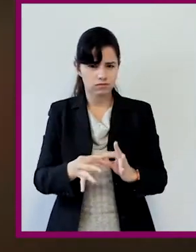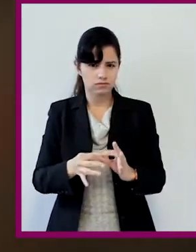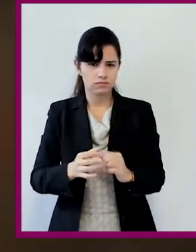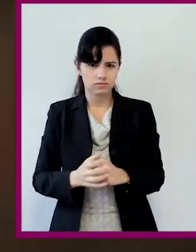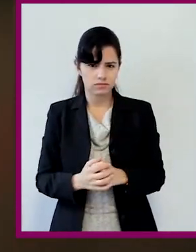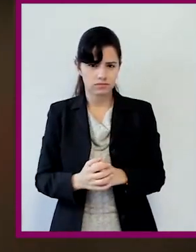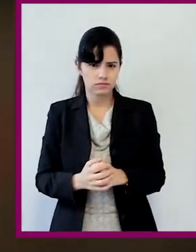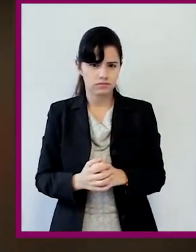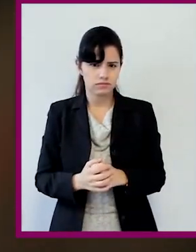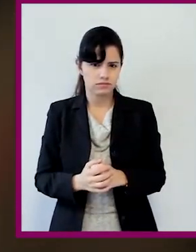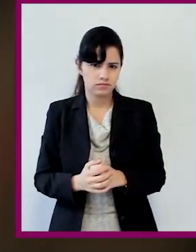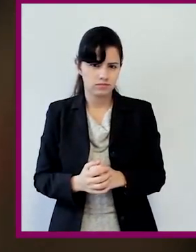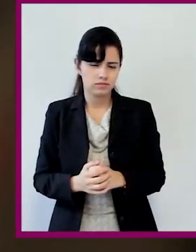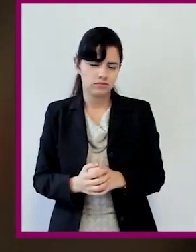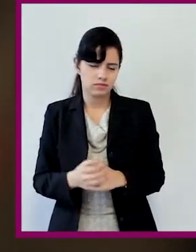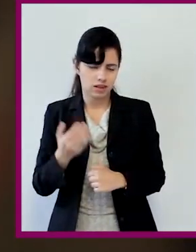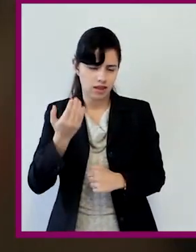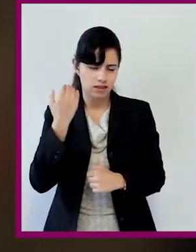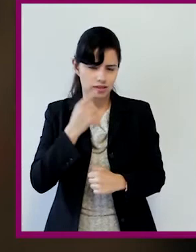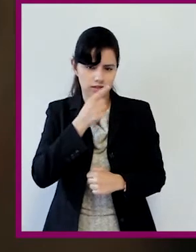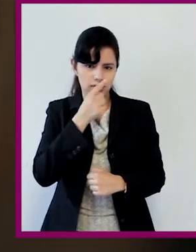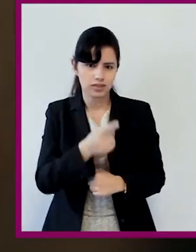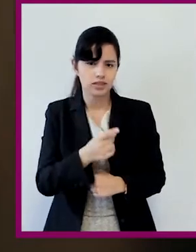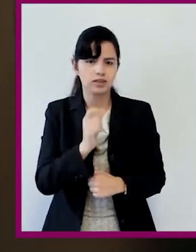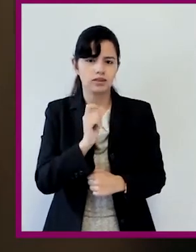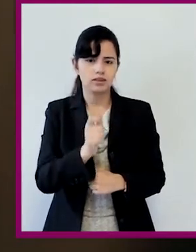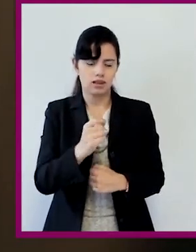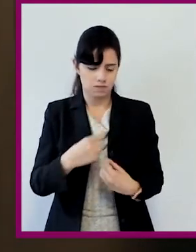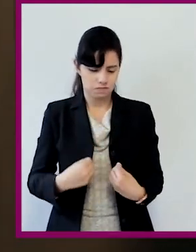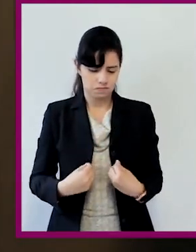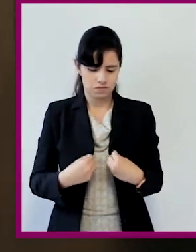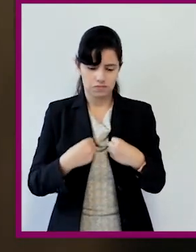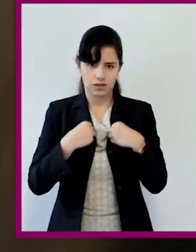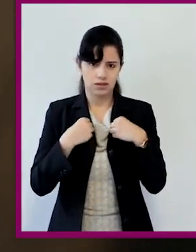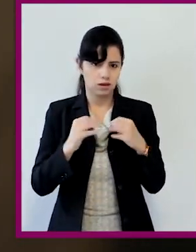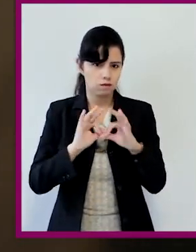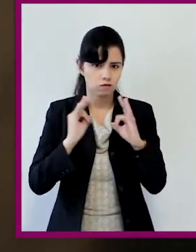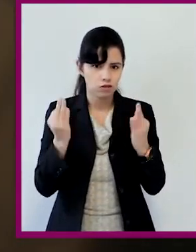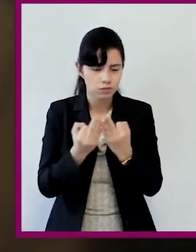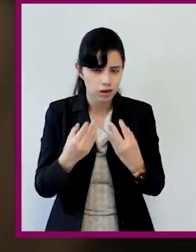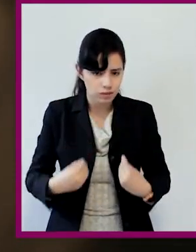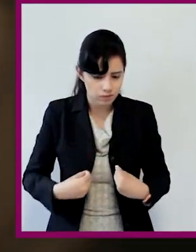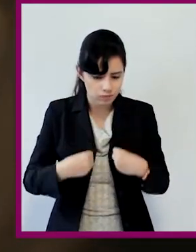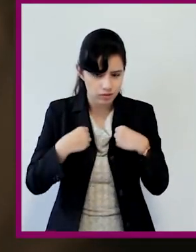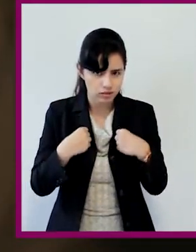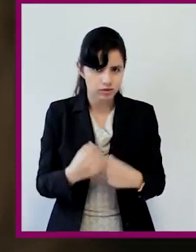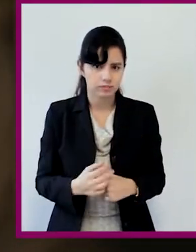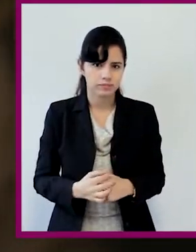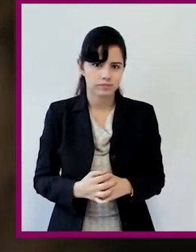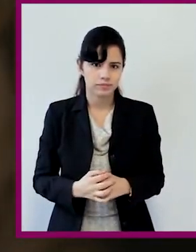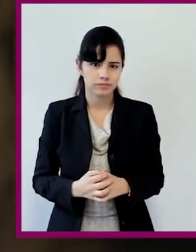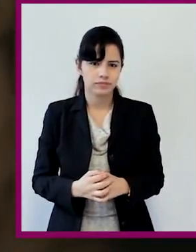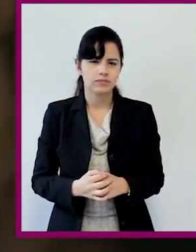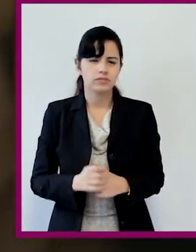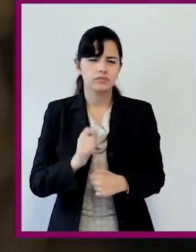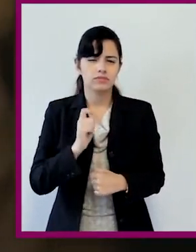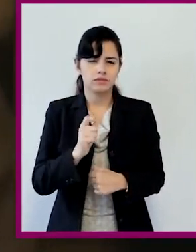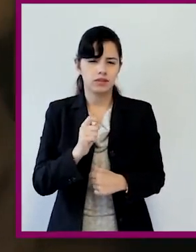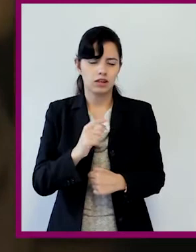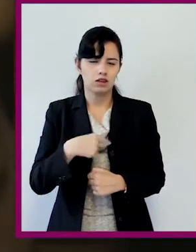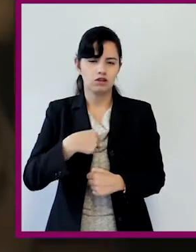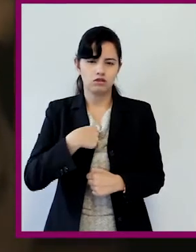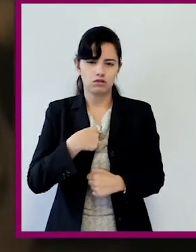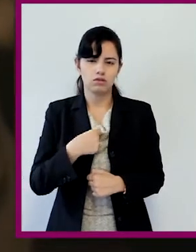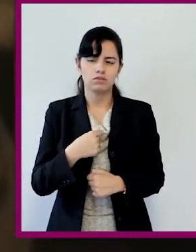día, ¿no? Me parece que es más un estilo de vida, me parece que es más una forma de espiritualidad y una forma